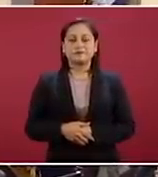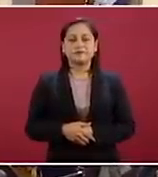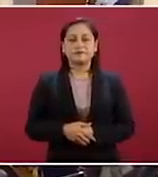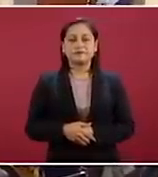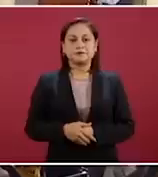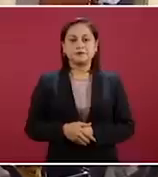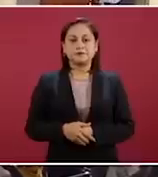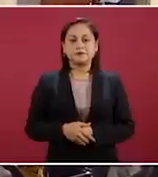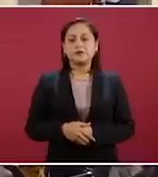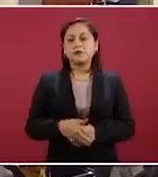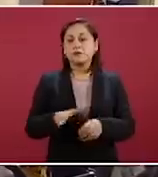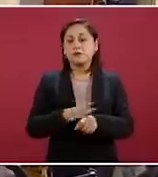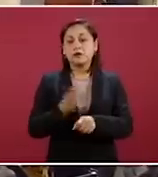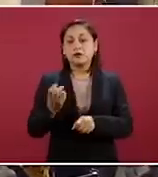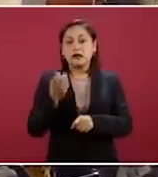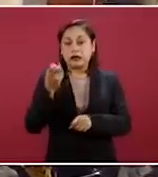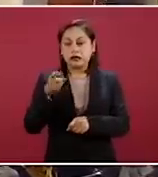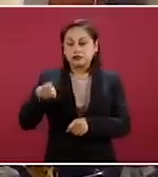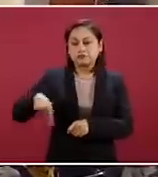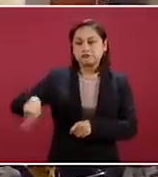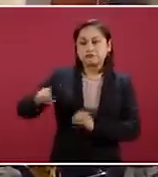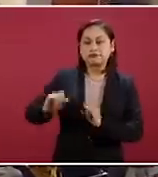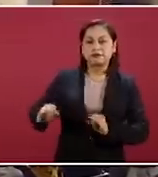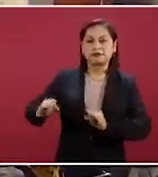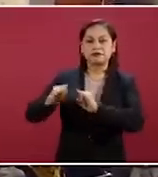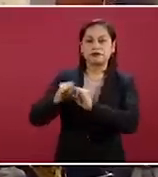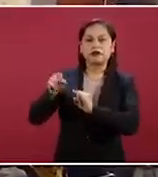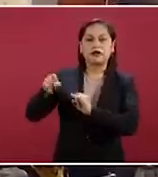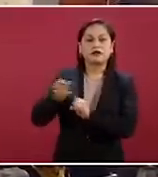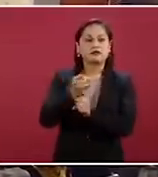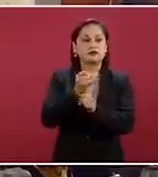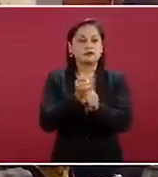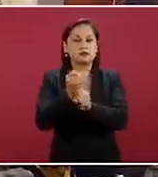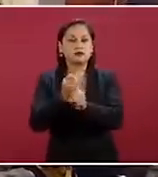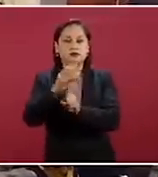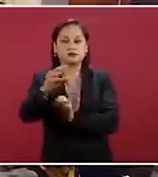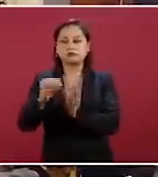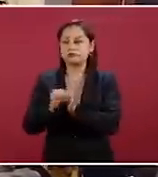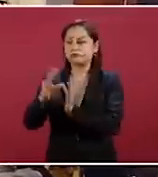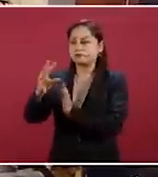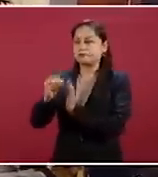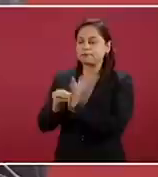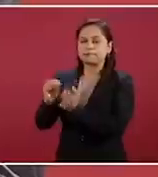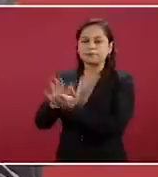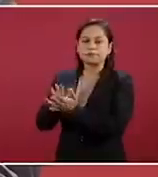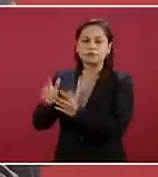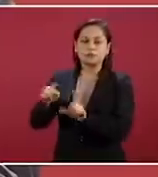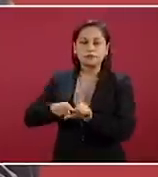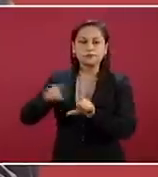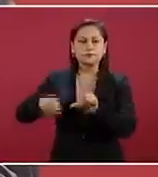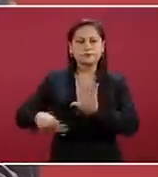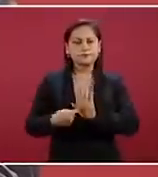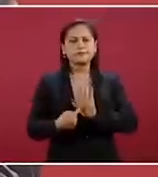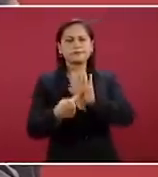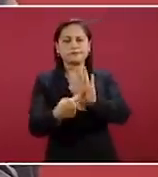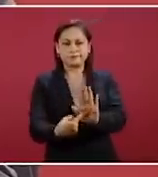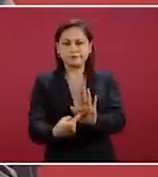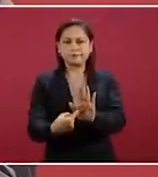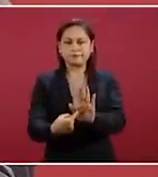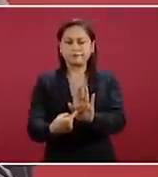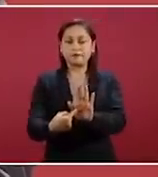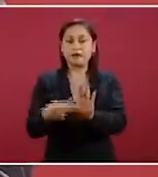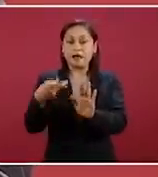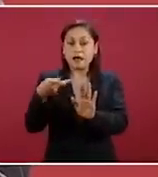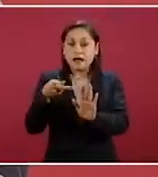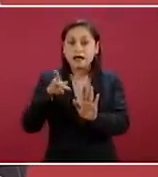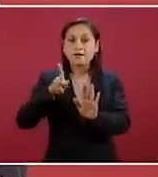parámetros o la manera de medir que se tiene, ¿no? Porque son programas que no se